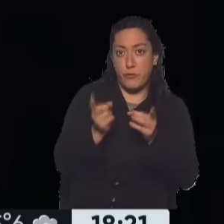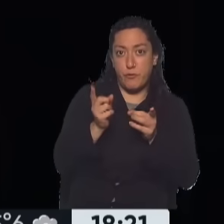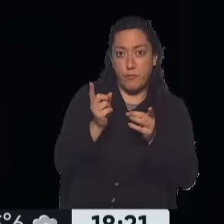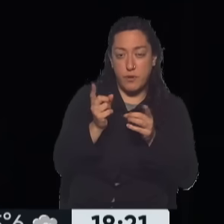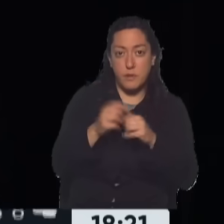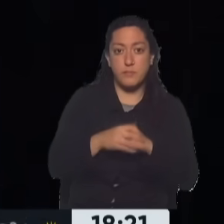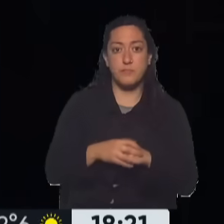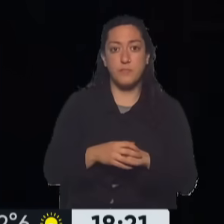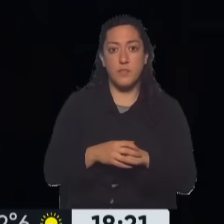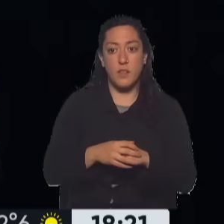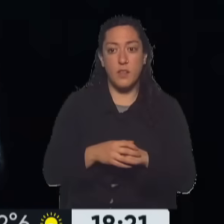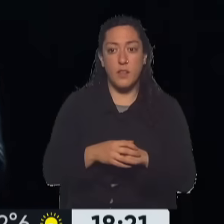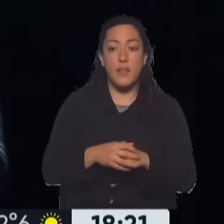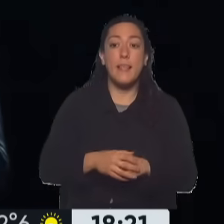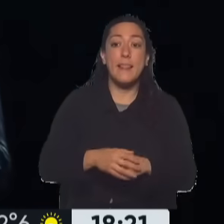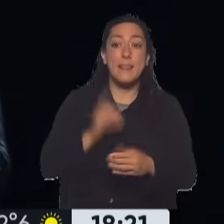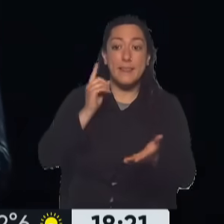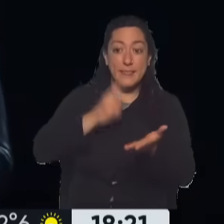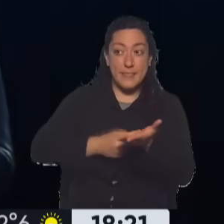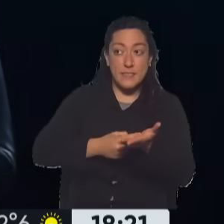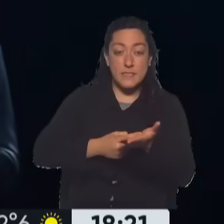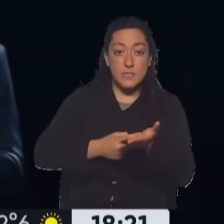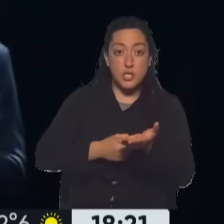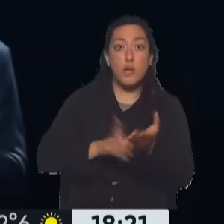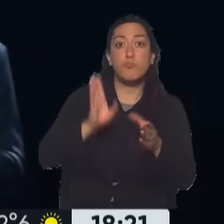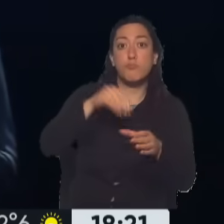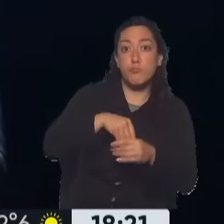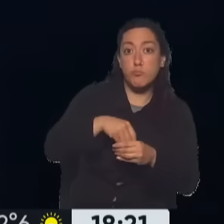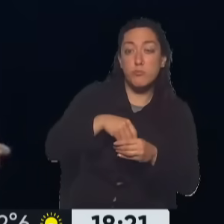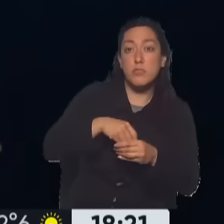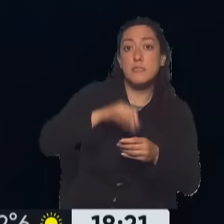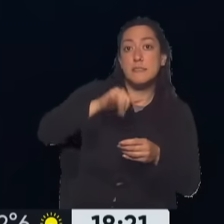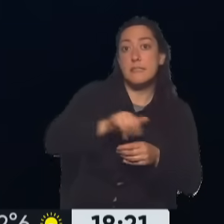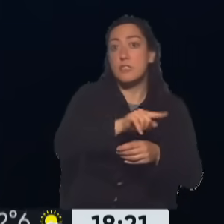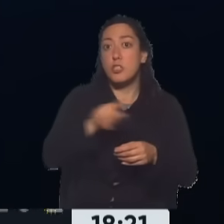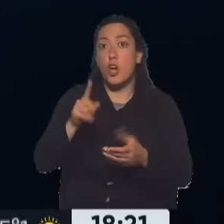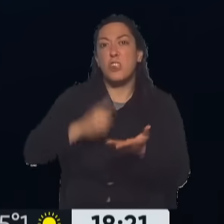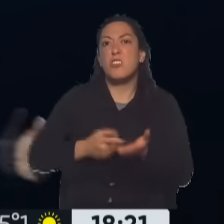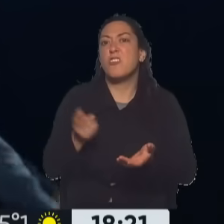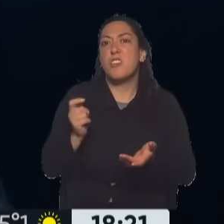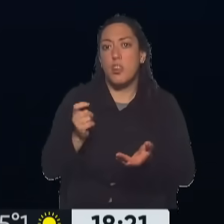dueño para decidir quién está y quién no? Agregó Patricia Bullrich.